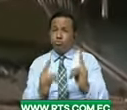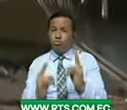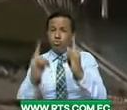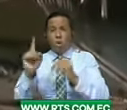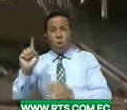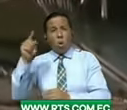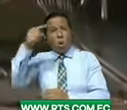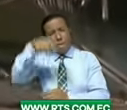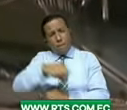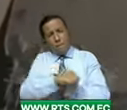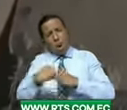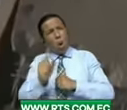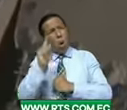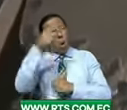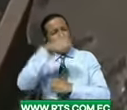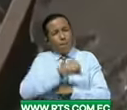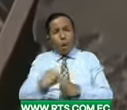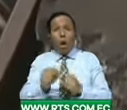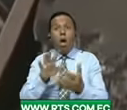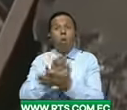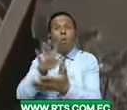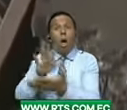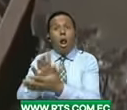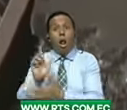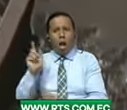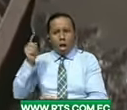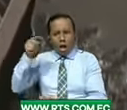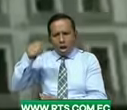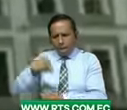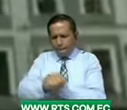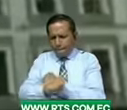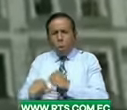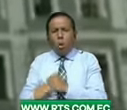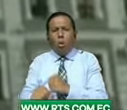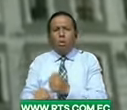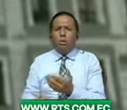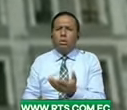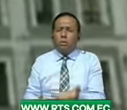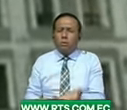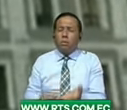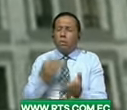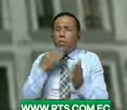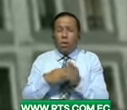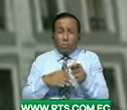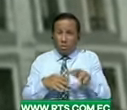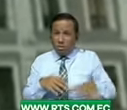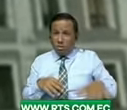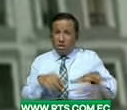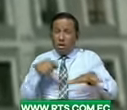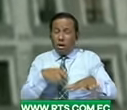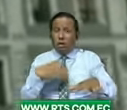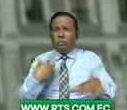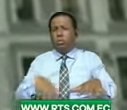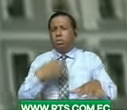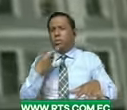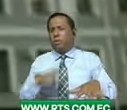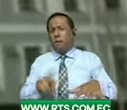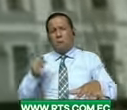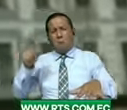escuelas. Por ejemplo, en Chernihiv, 2 proyectiles impactaron en el Departamento Regional del Servicio de Seguridad Ucraniano, al tiempo que